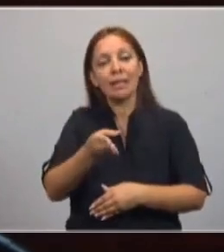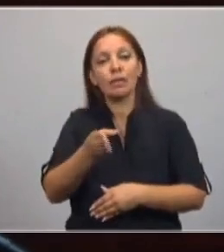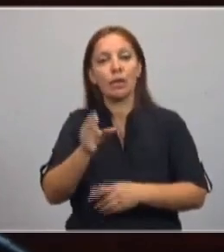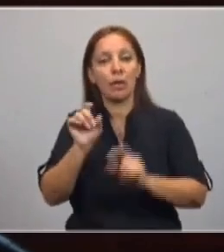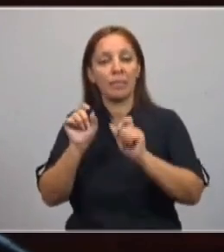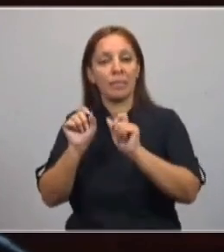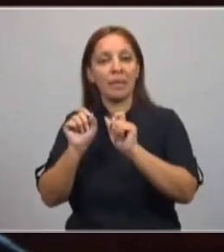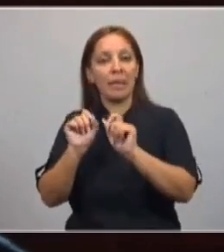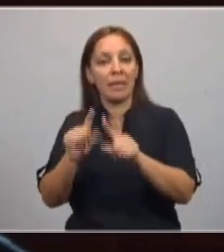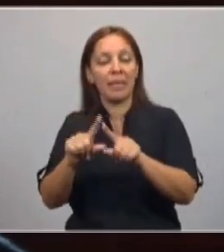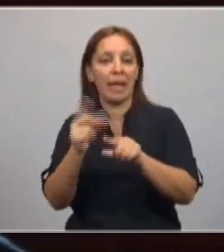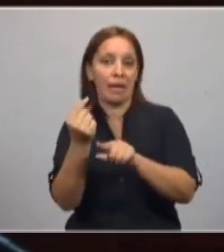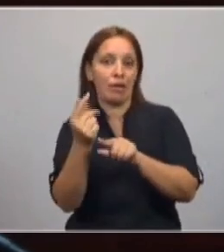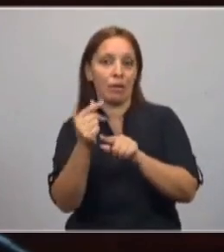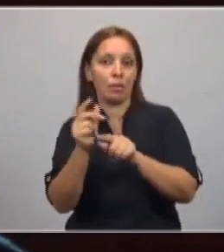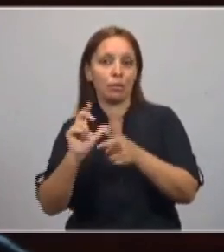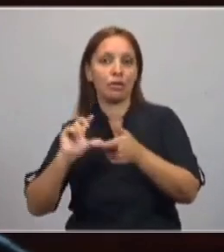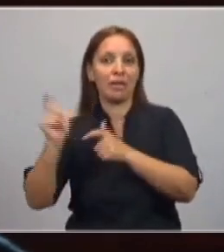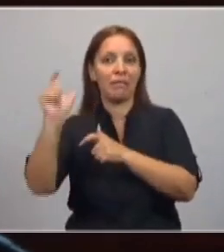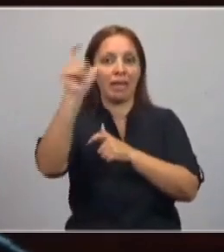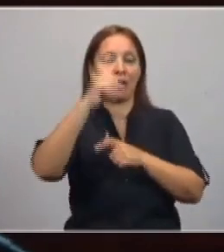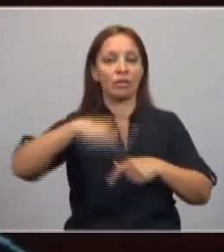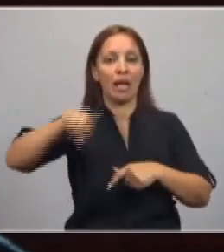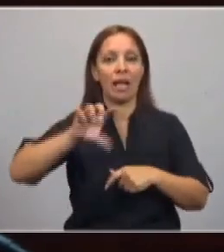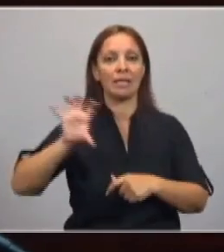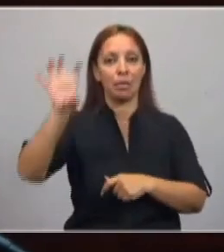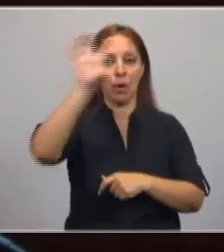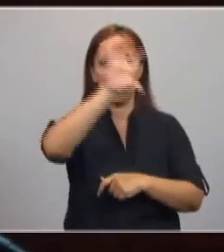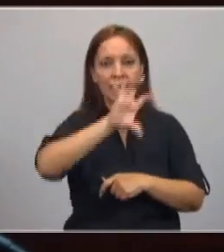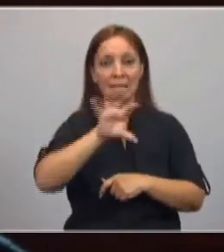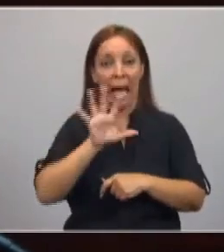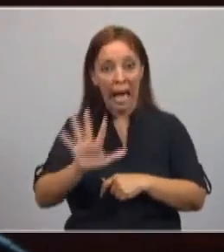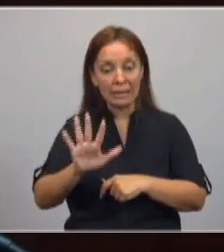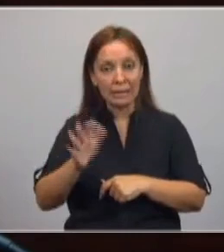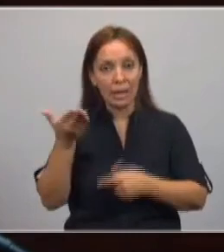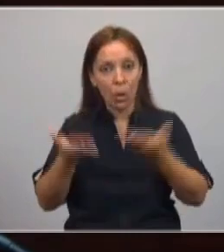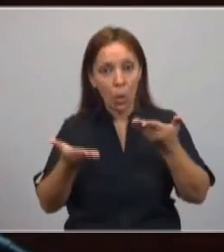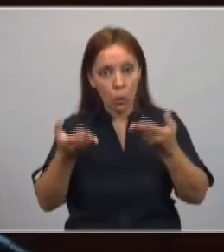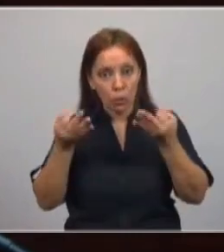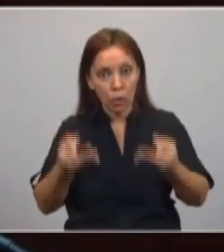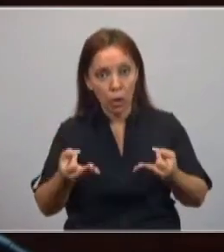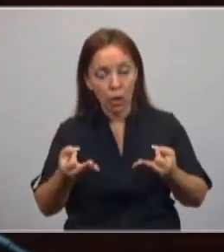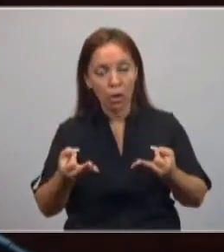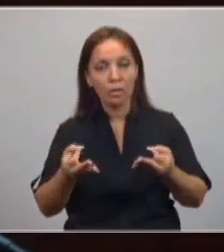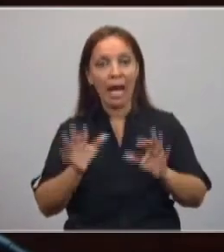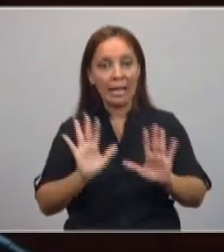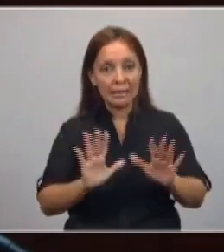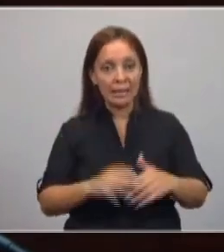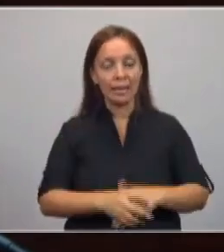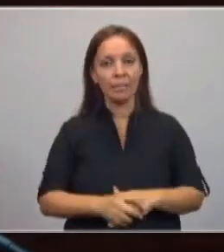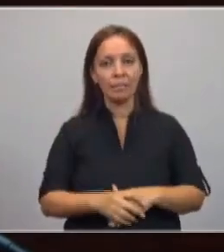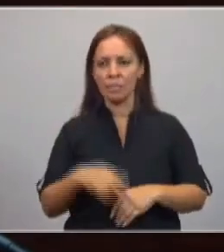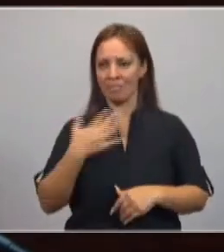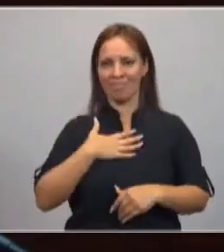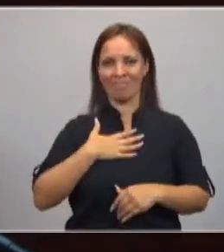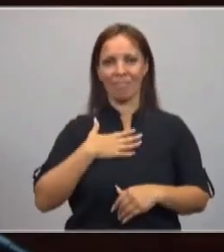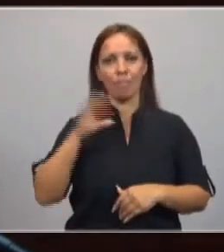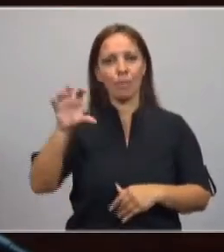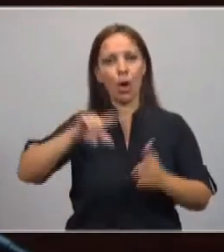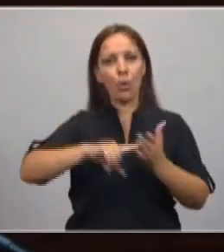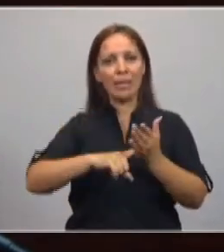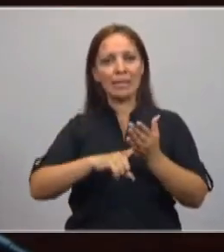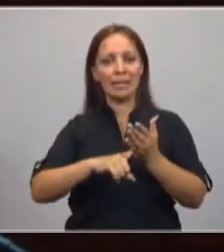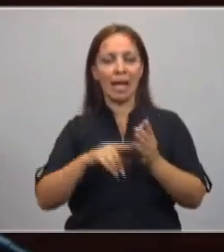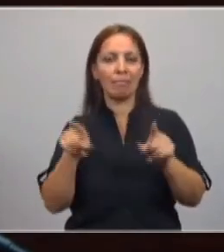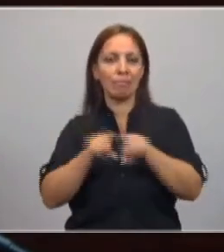los recursos transferidos a todas las provincias. ¿Es justo, es defendible que una provincia que representa el